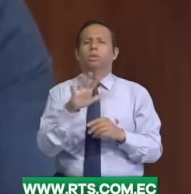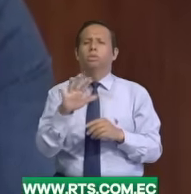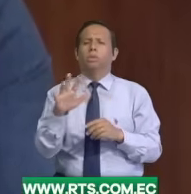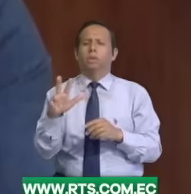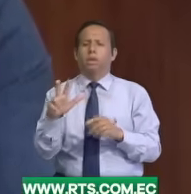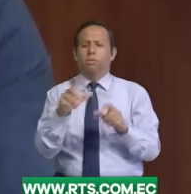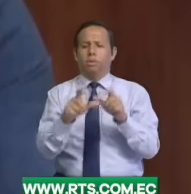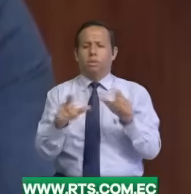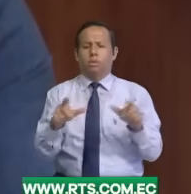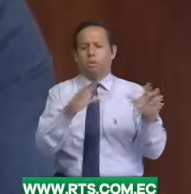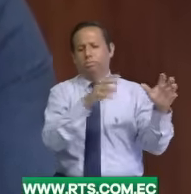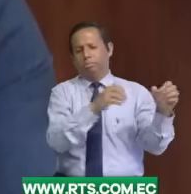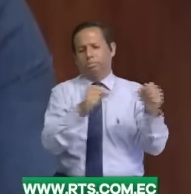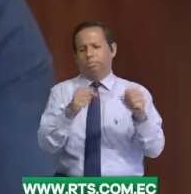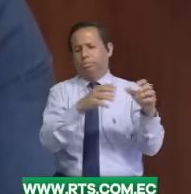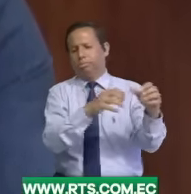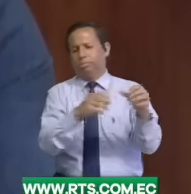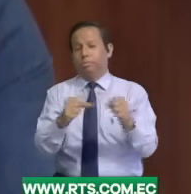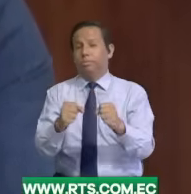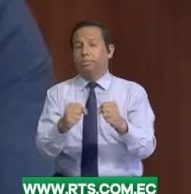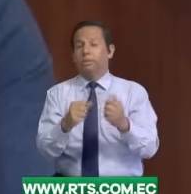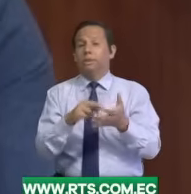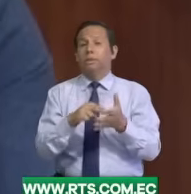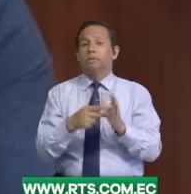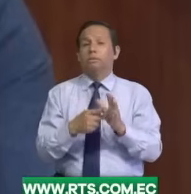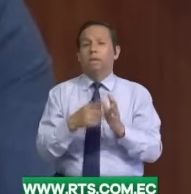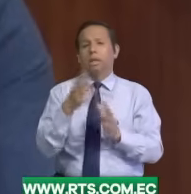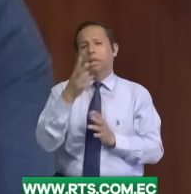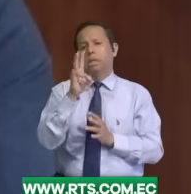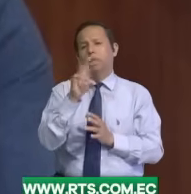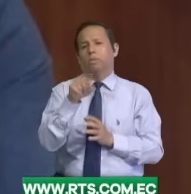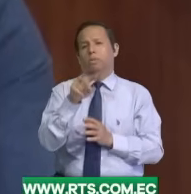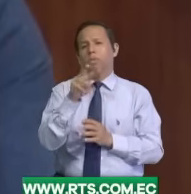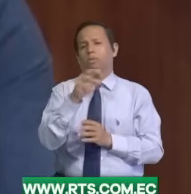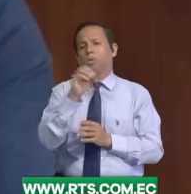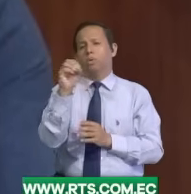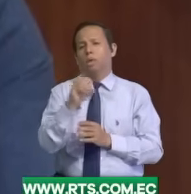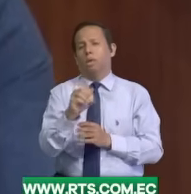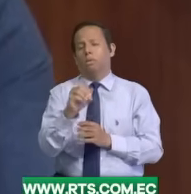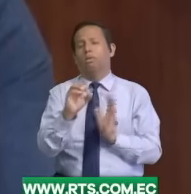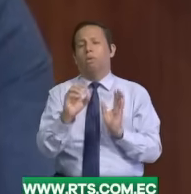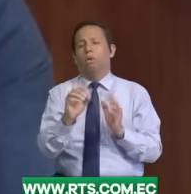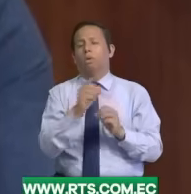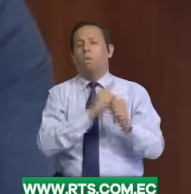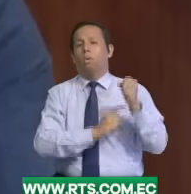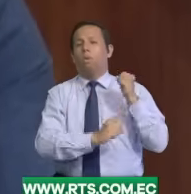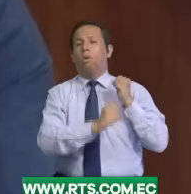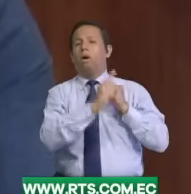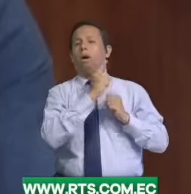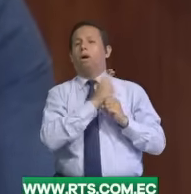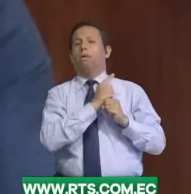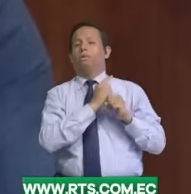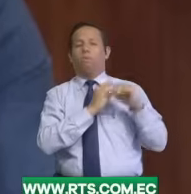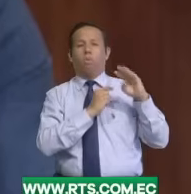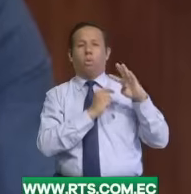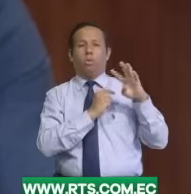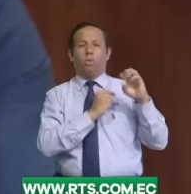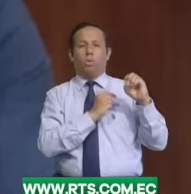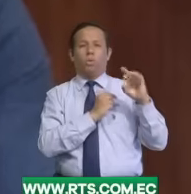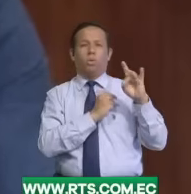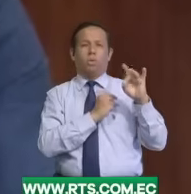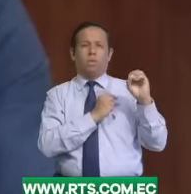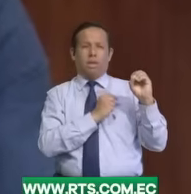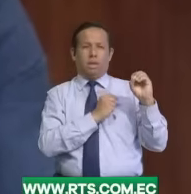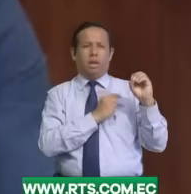553 personas, un 17.2% más con relación a los